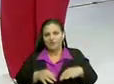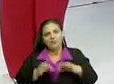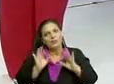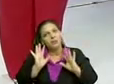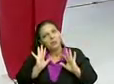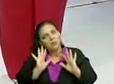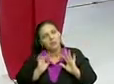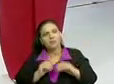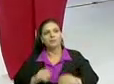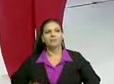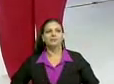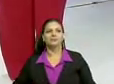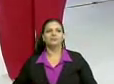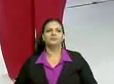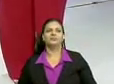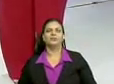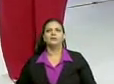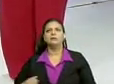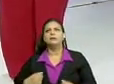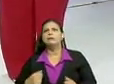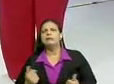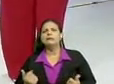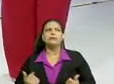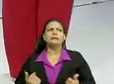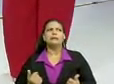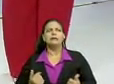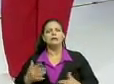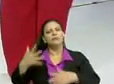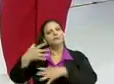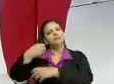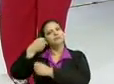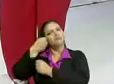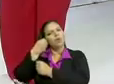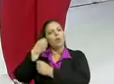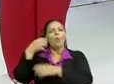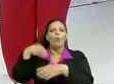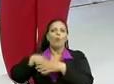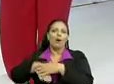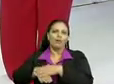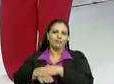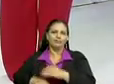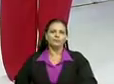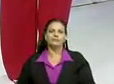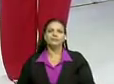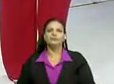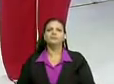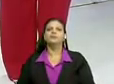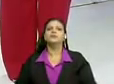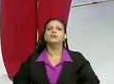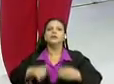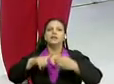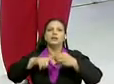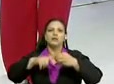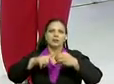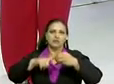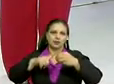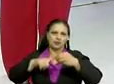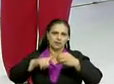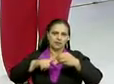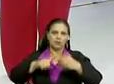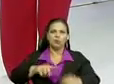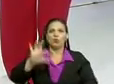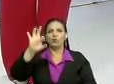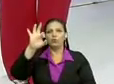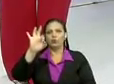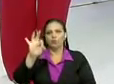mente. Claro que sí. Llueve, por si acaso, es verdad. Pero, ¿cómo amanece la carita de Dios, la capital de los ecuatorianos?